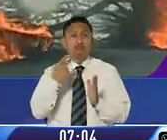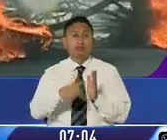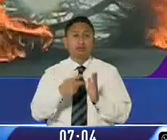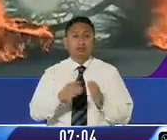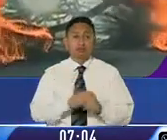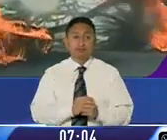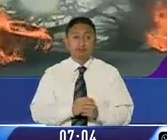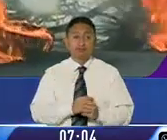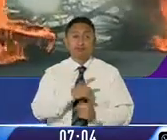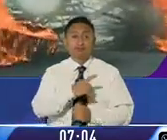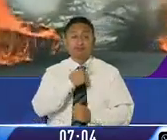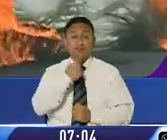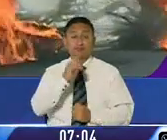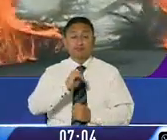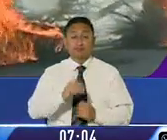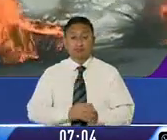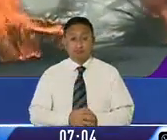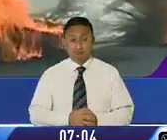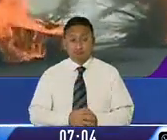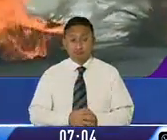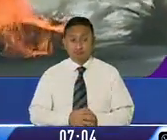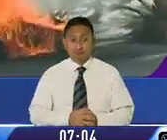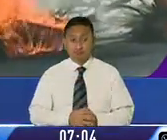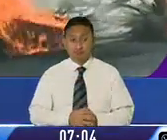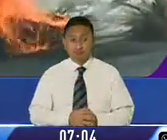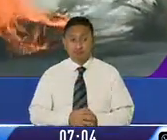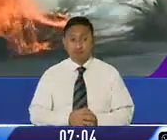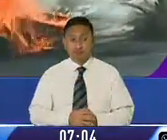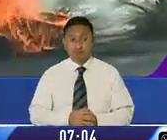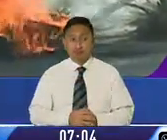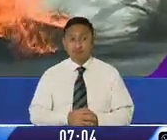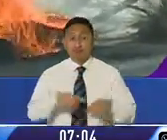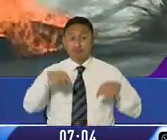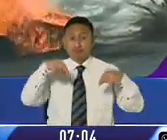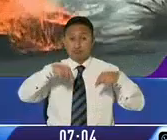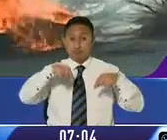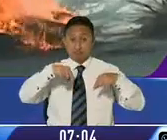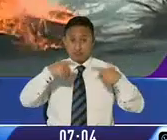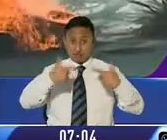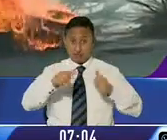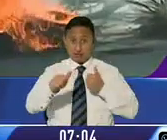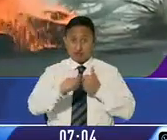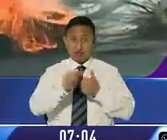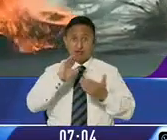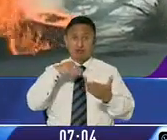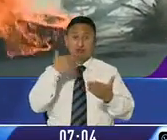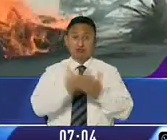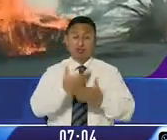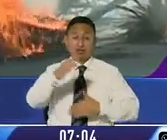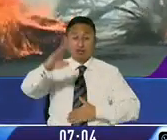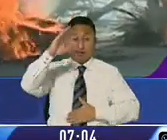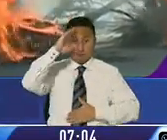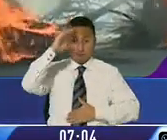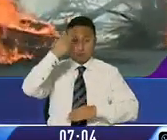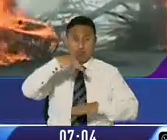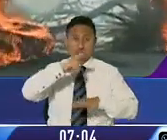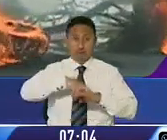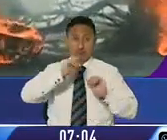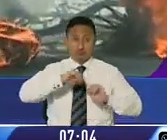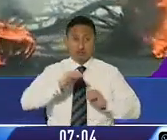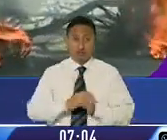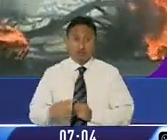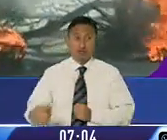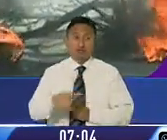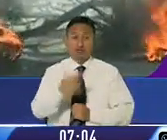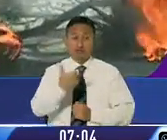han manifestado también que estarían a pocos minutos de arribar hasta este lugar miembros de la Policía Nacional para de